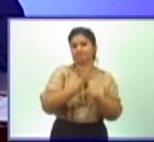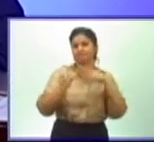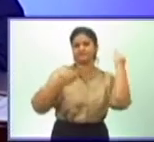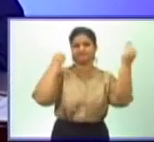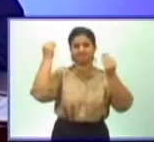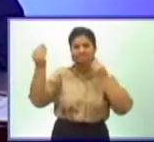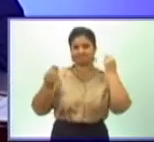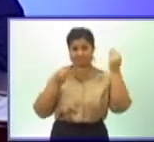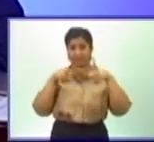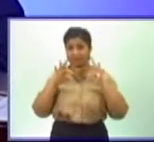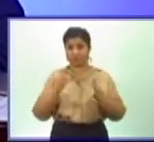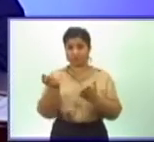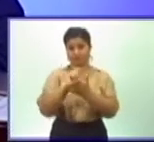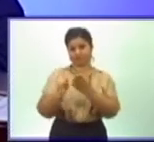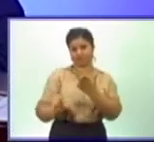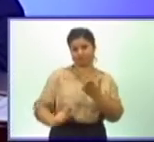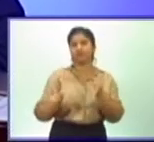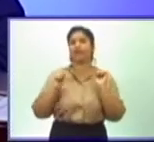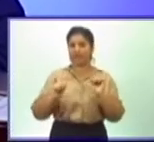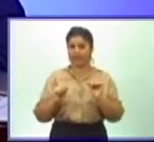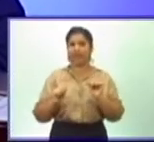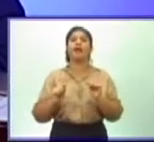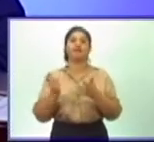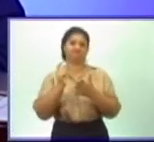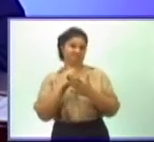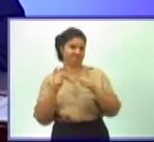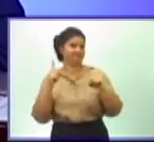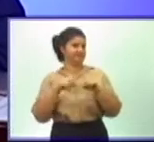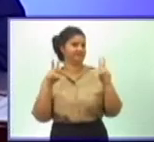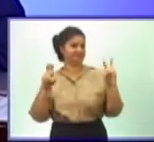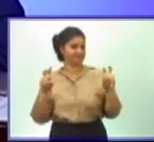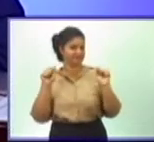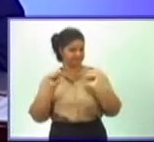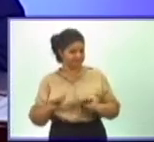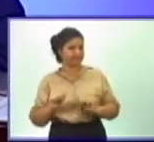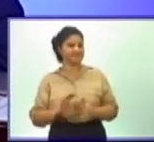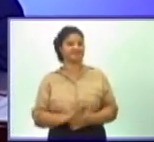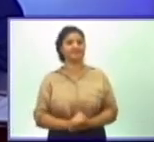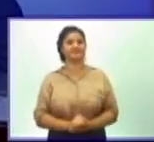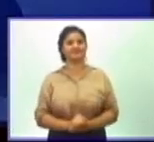obra, vamos a tomar nota del asunto de nuestra clase de hoy.